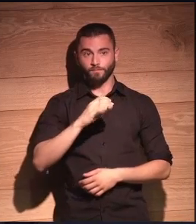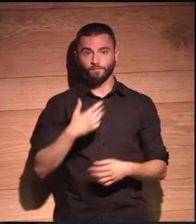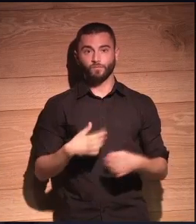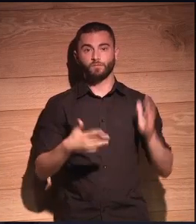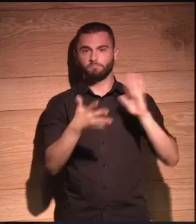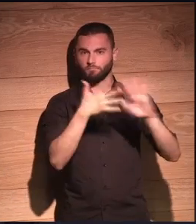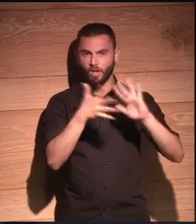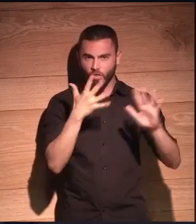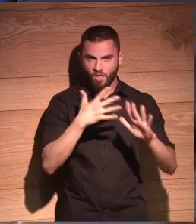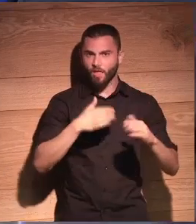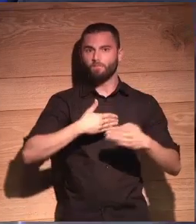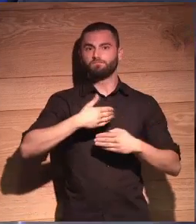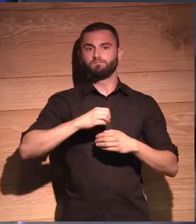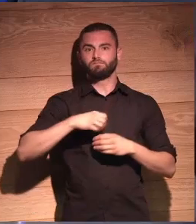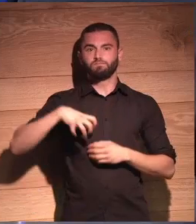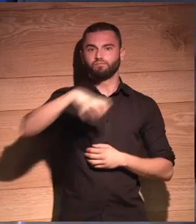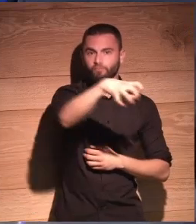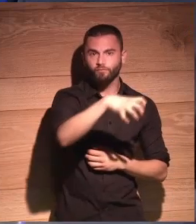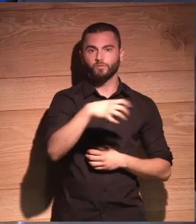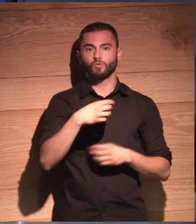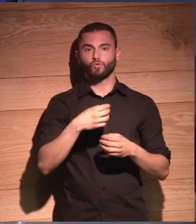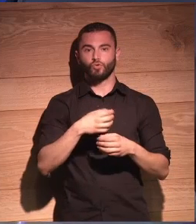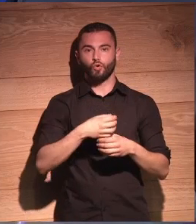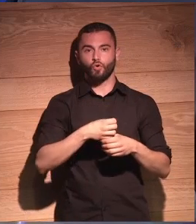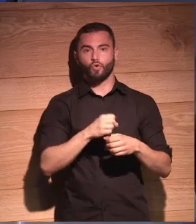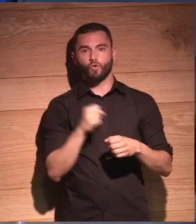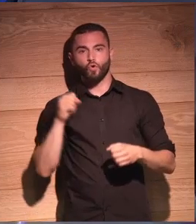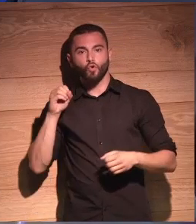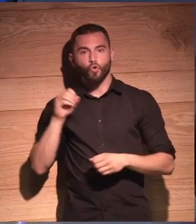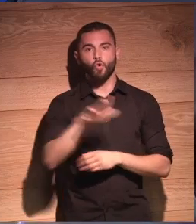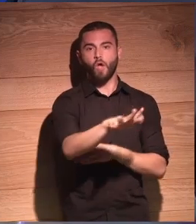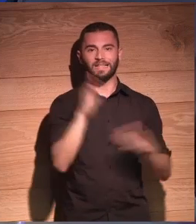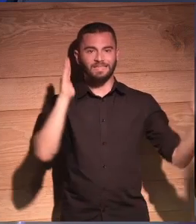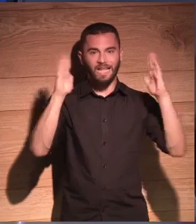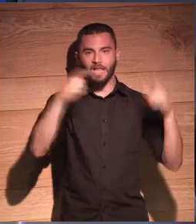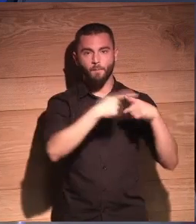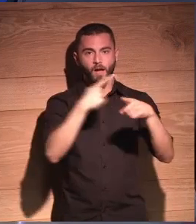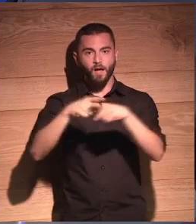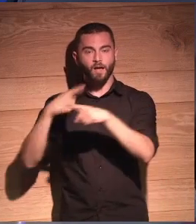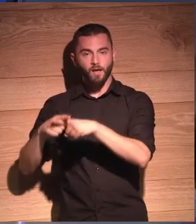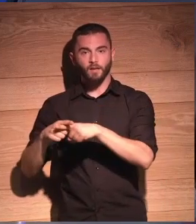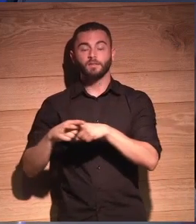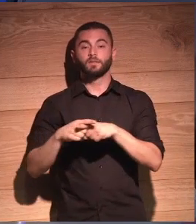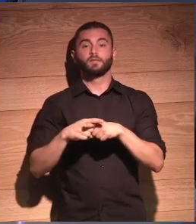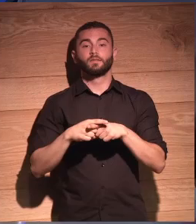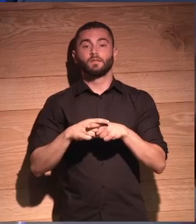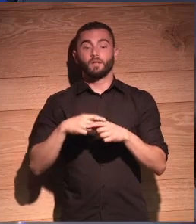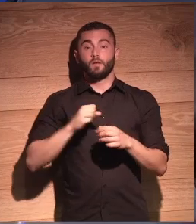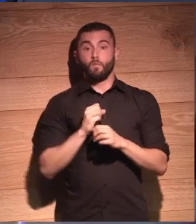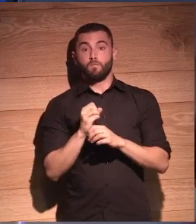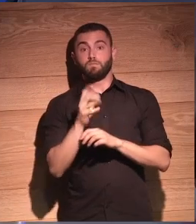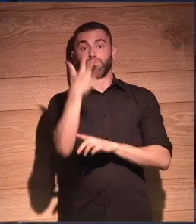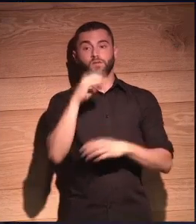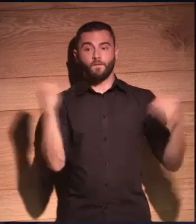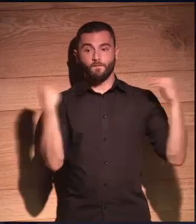la velocidad de escape, los cohetes por etapas, el enfriamiento en el despegue de la nave, todo